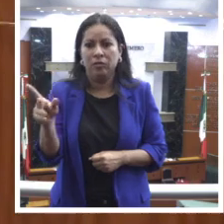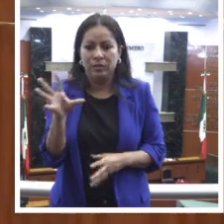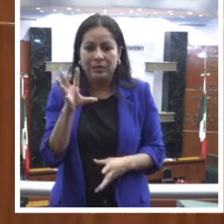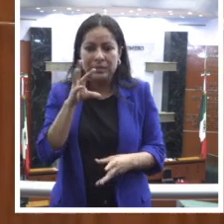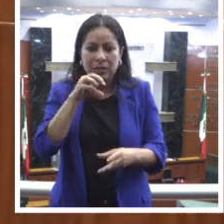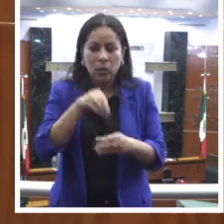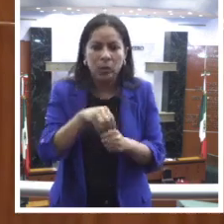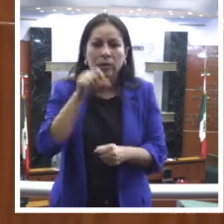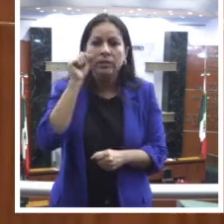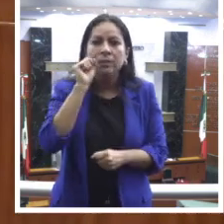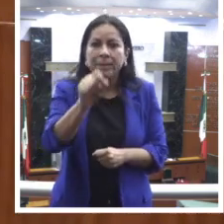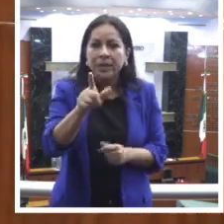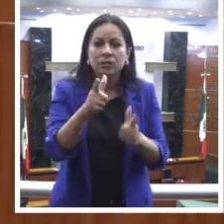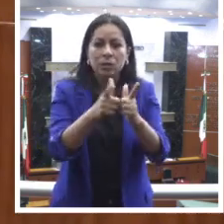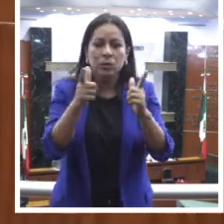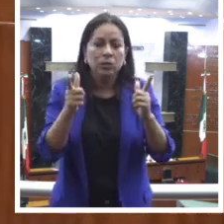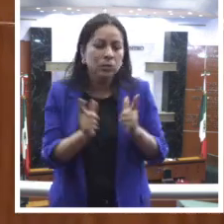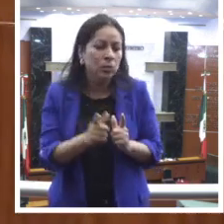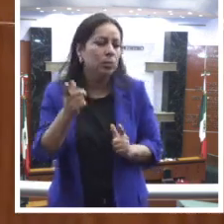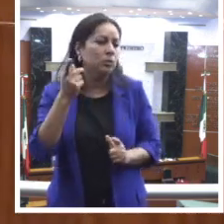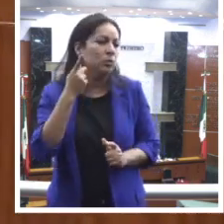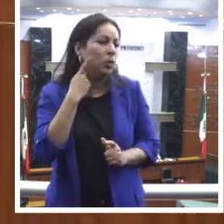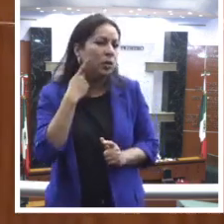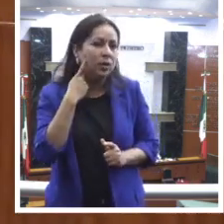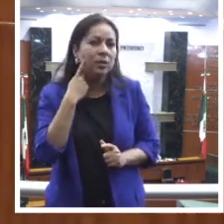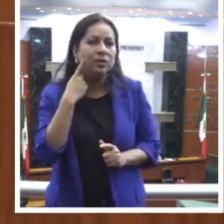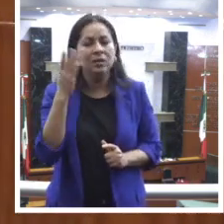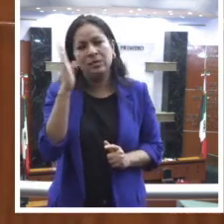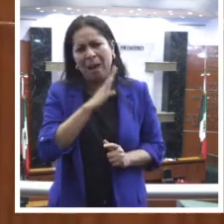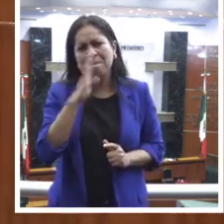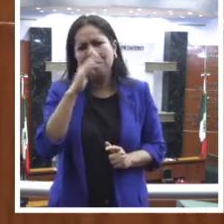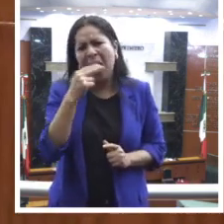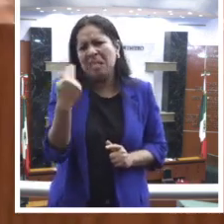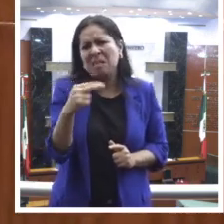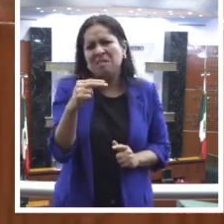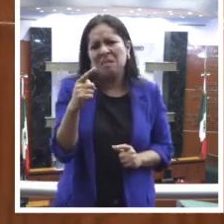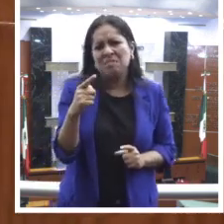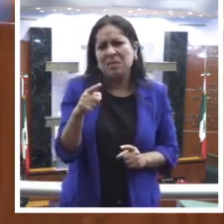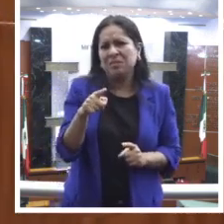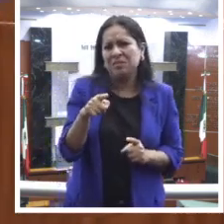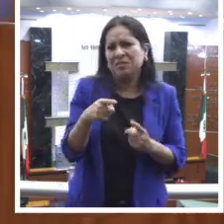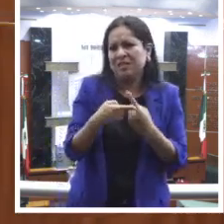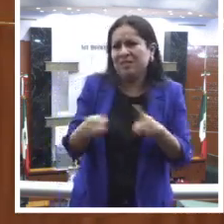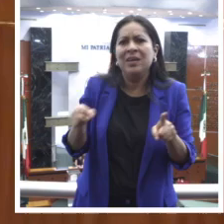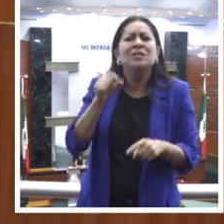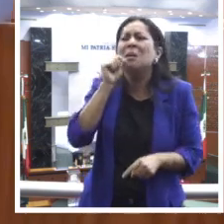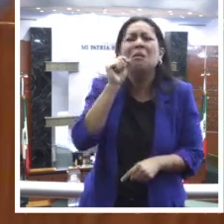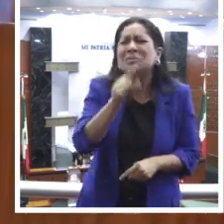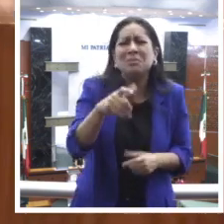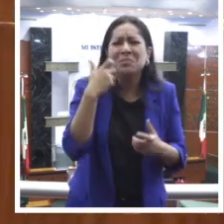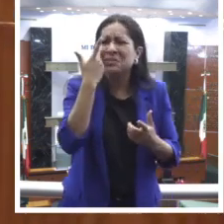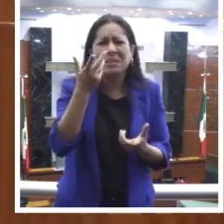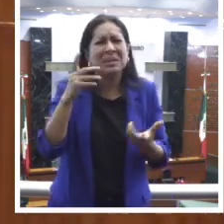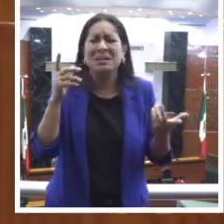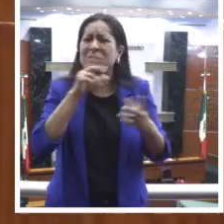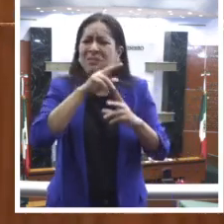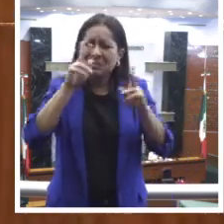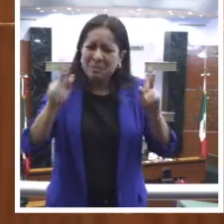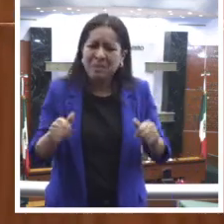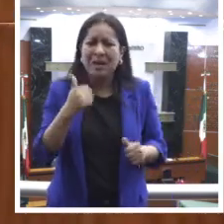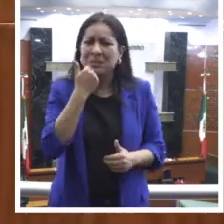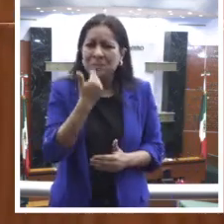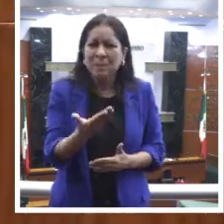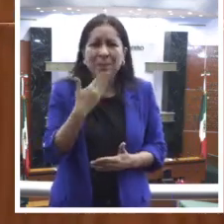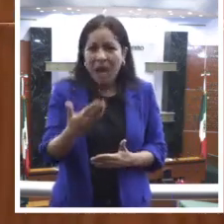incluidos los partidos que malamente llamamos oposición somos los mismos queremos el bien para